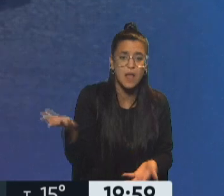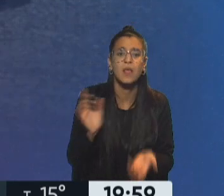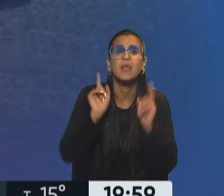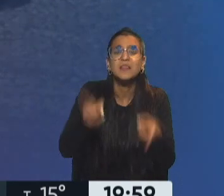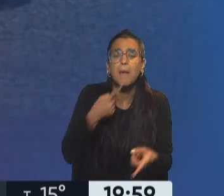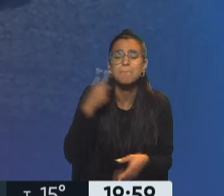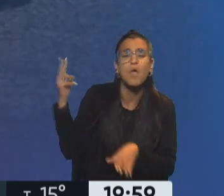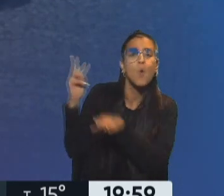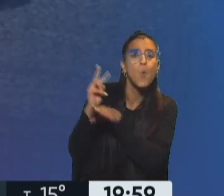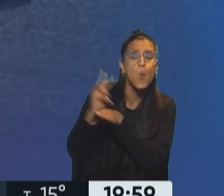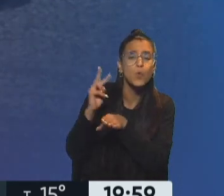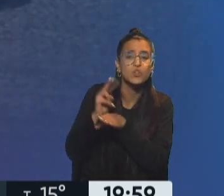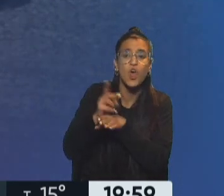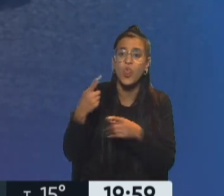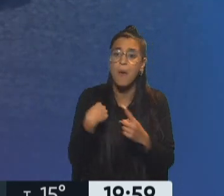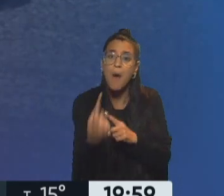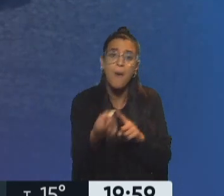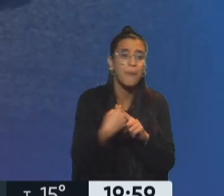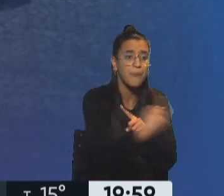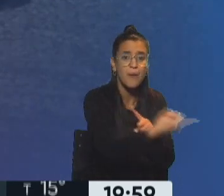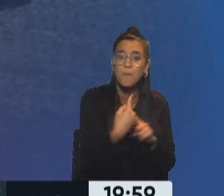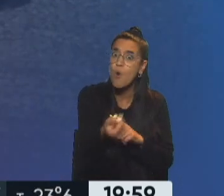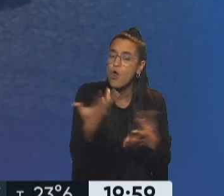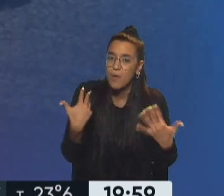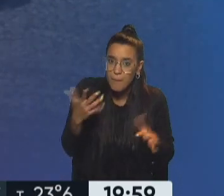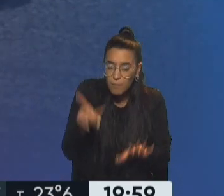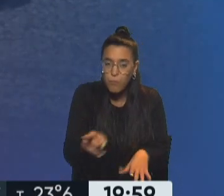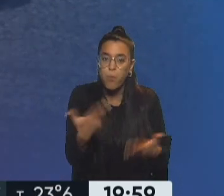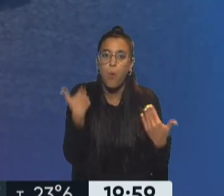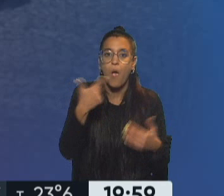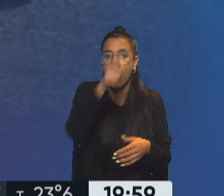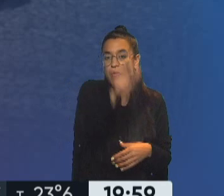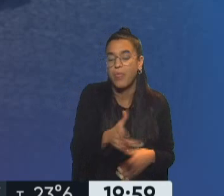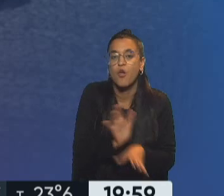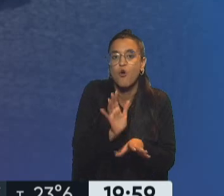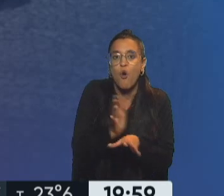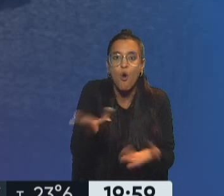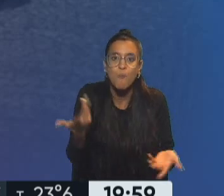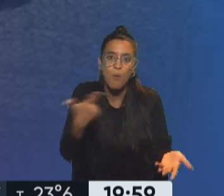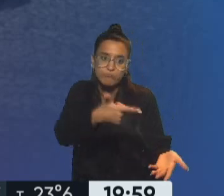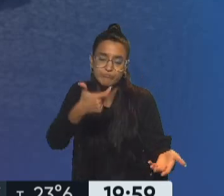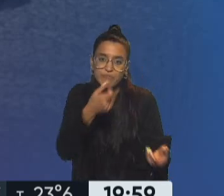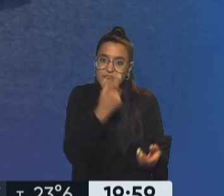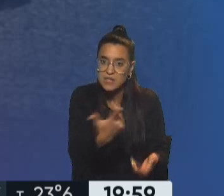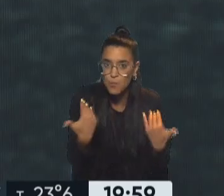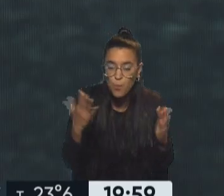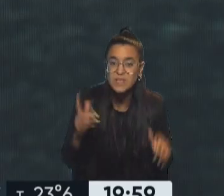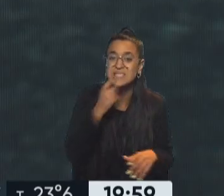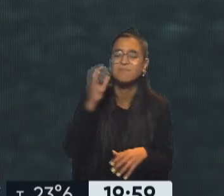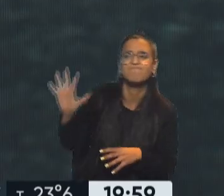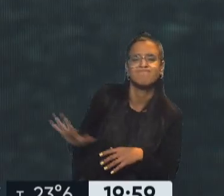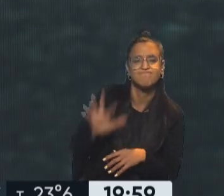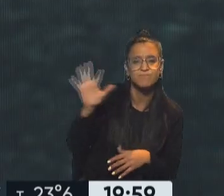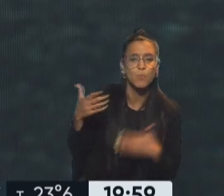de custodia en sus desplazamientos, porque es un blanco móvil, es una actitud casi suicida. Pero qué difícil, porque si él desconfiaba y por eso no la